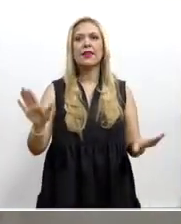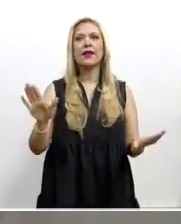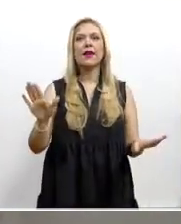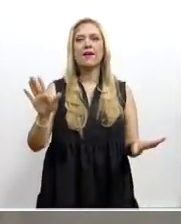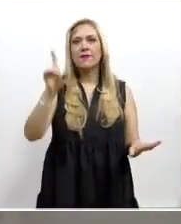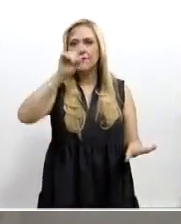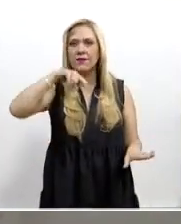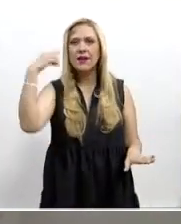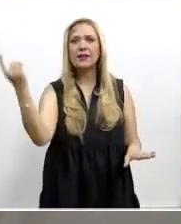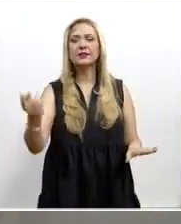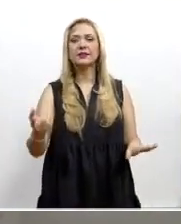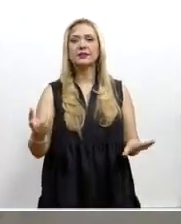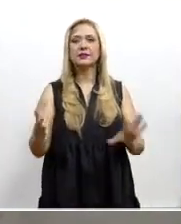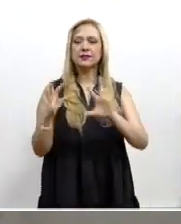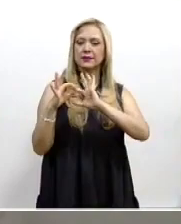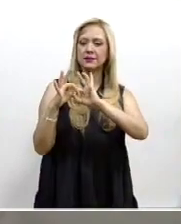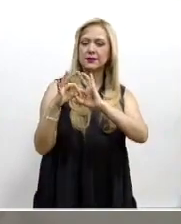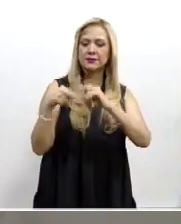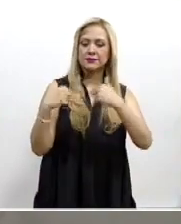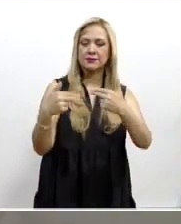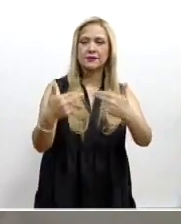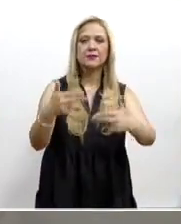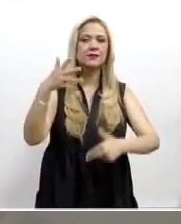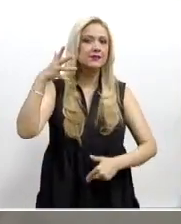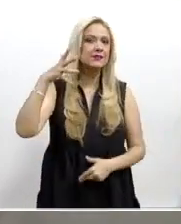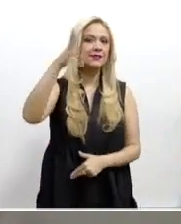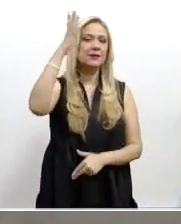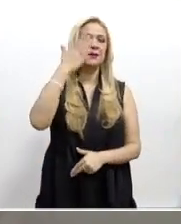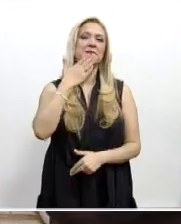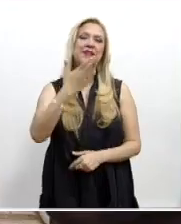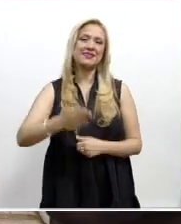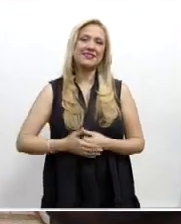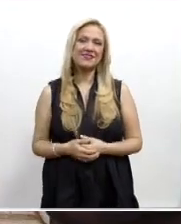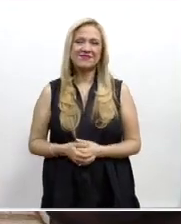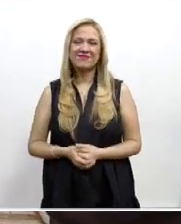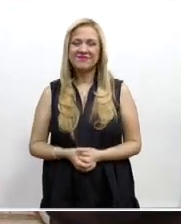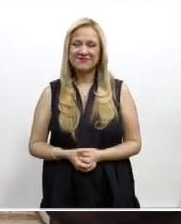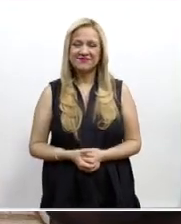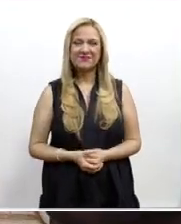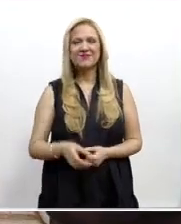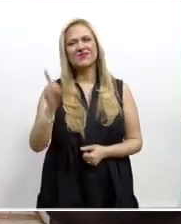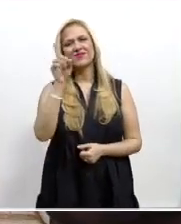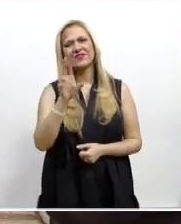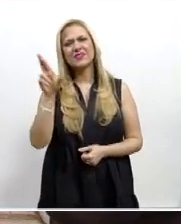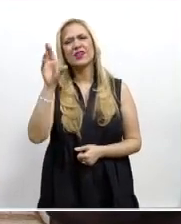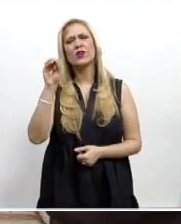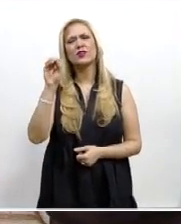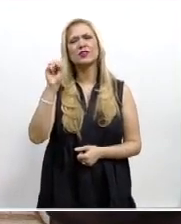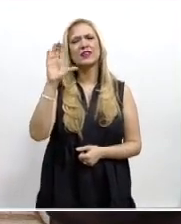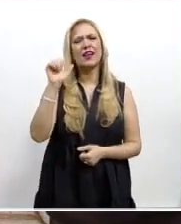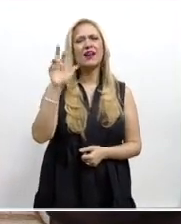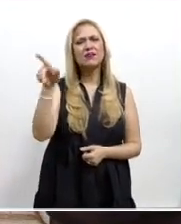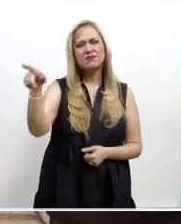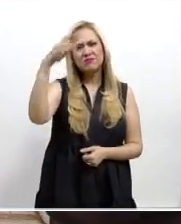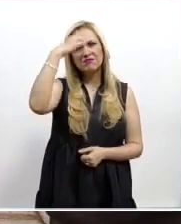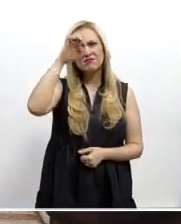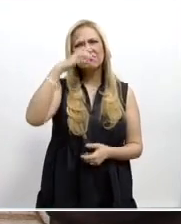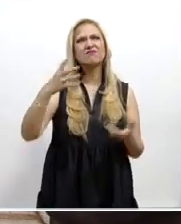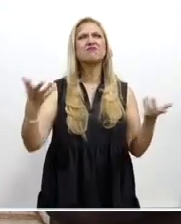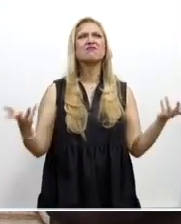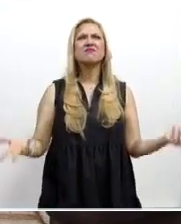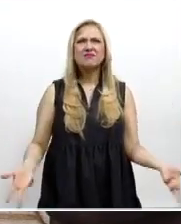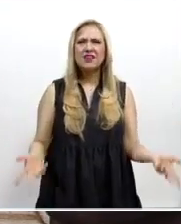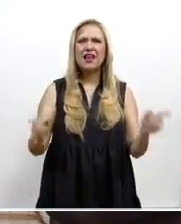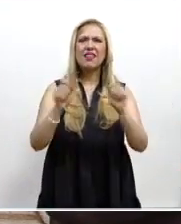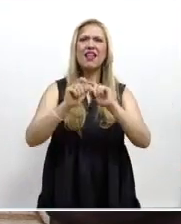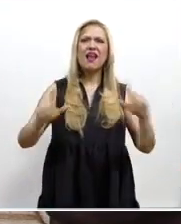sintónica, armónica y, por supuesto, pacífica. Doctor Óscar Montiel, ¿qué nos puedes decir en tu experiencia? ¿Qué es lo que se está haciendo